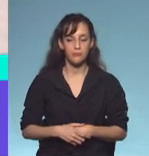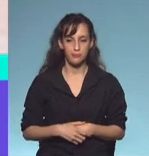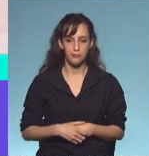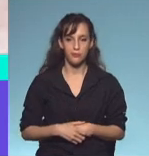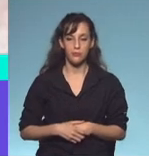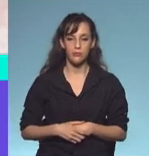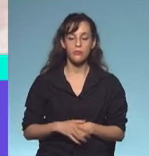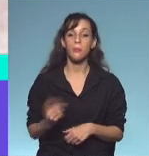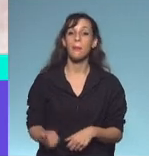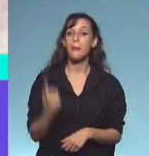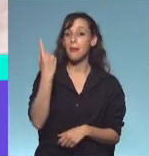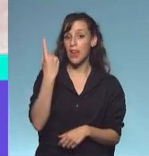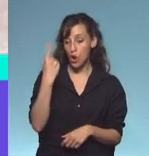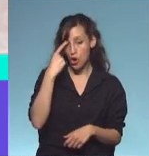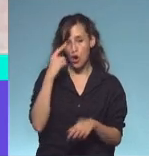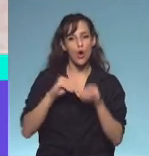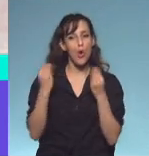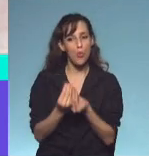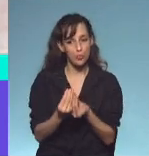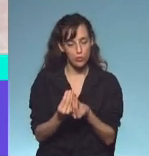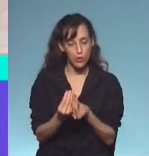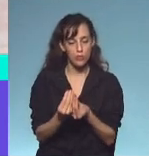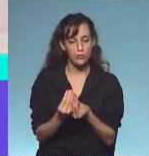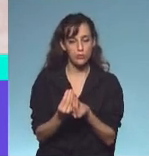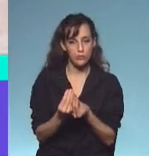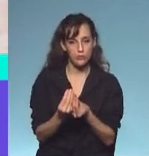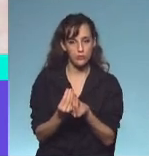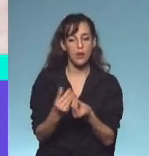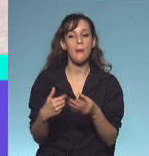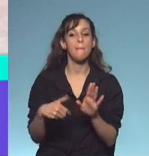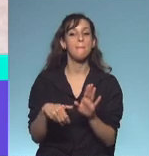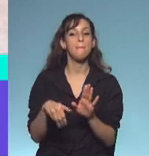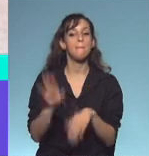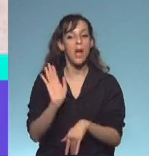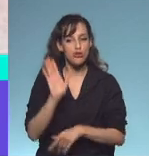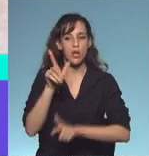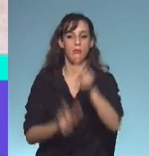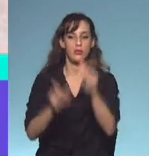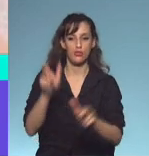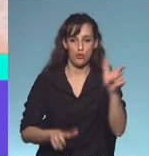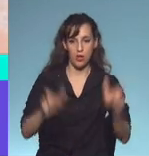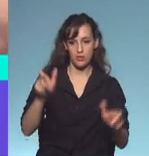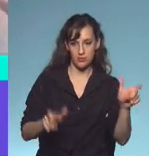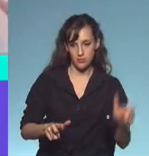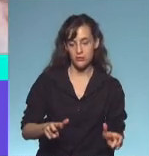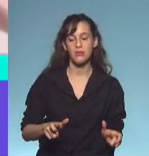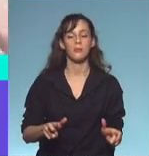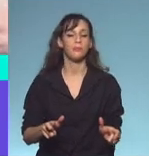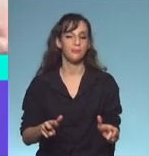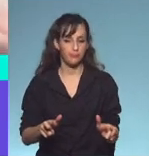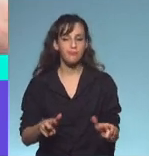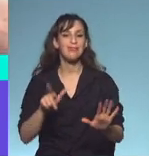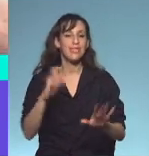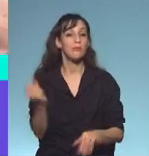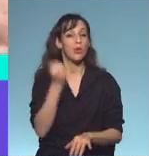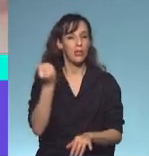primera conclusión es que la mayoría de aquellas personas, este era un aporte, es bueno